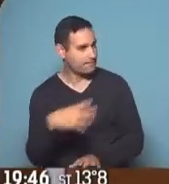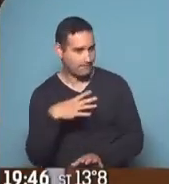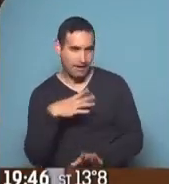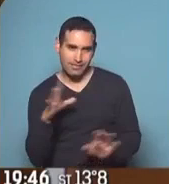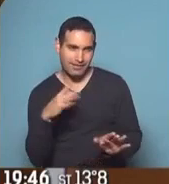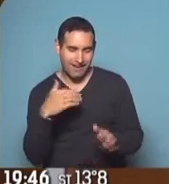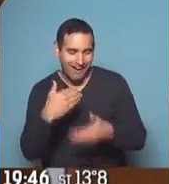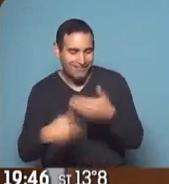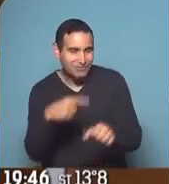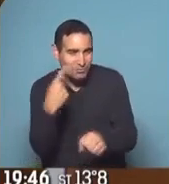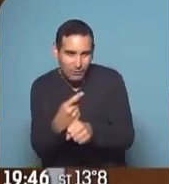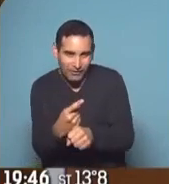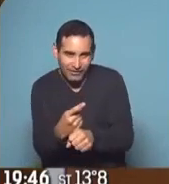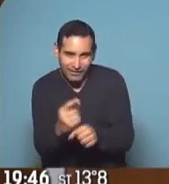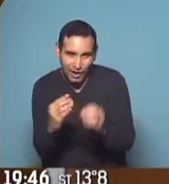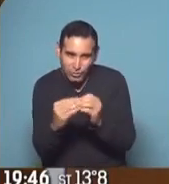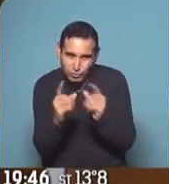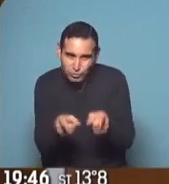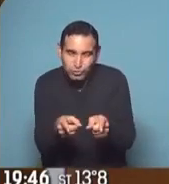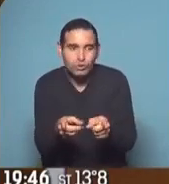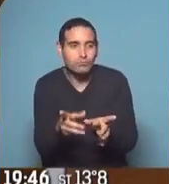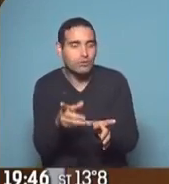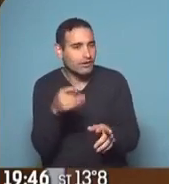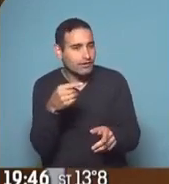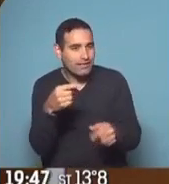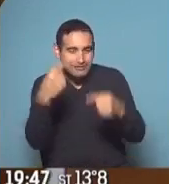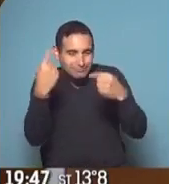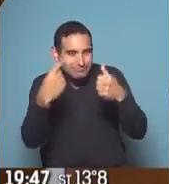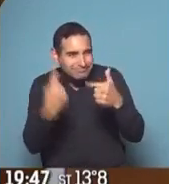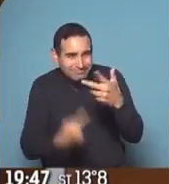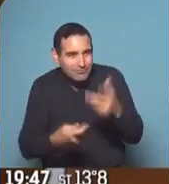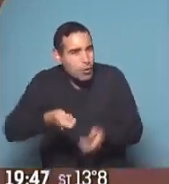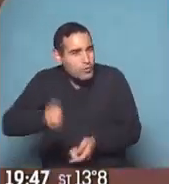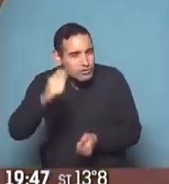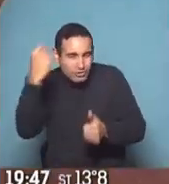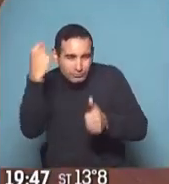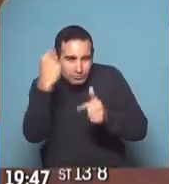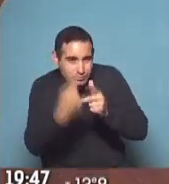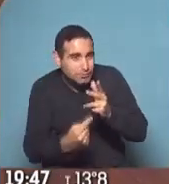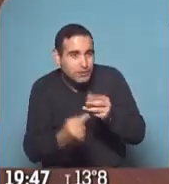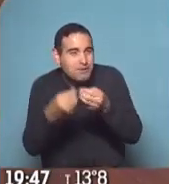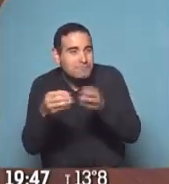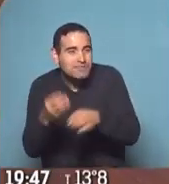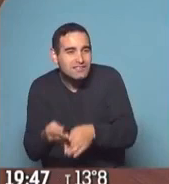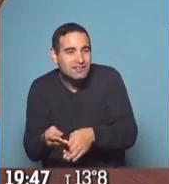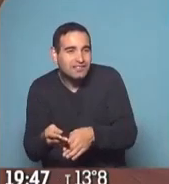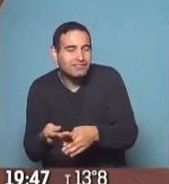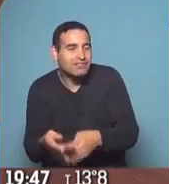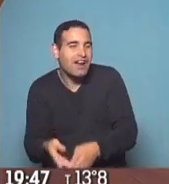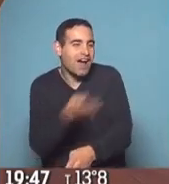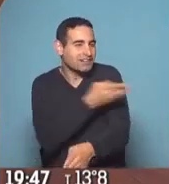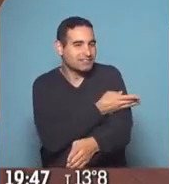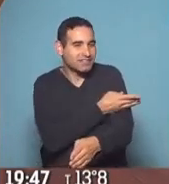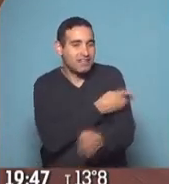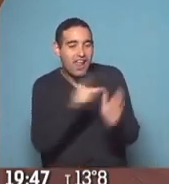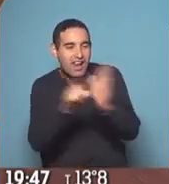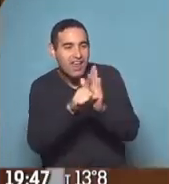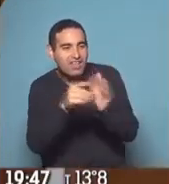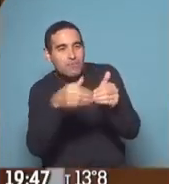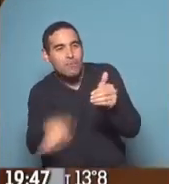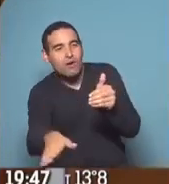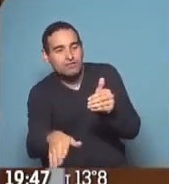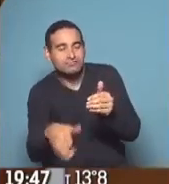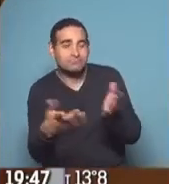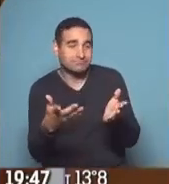condiciones de avanzar con eso porque de vuelta todo las causas judiciales se iniciaron antes de que esté vigente la extinción de dominio otro